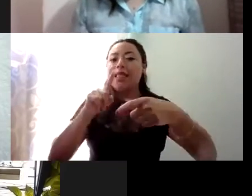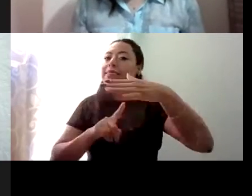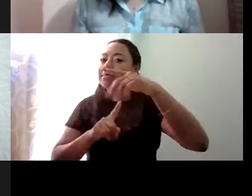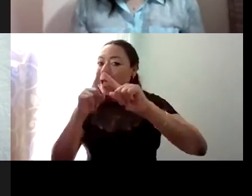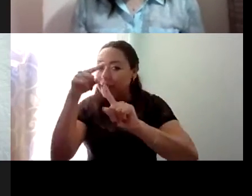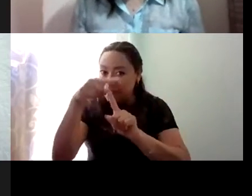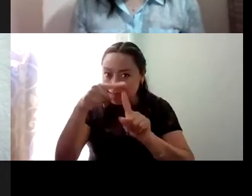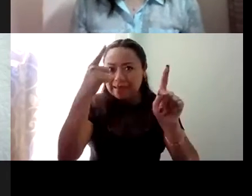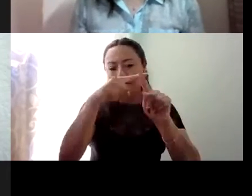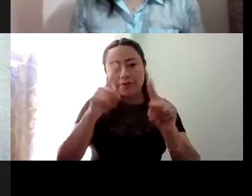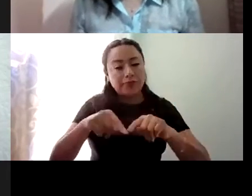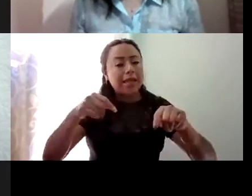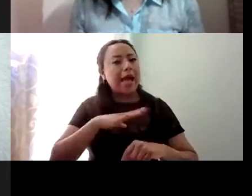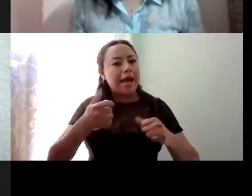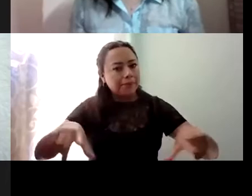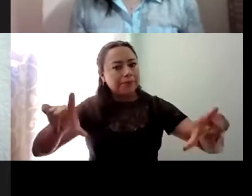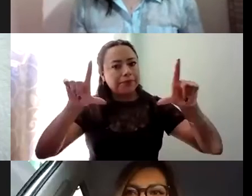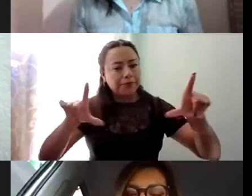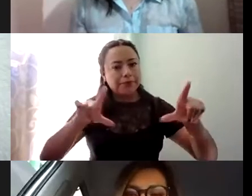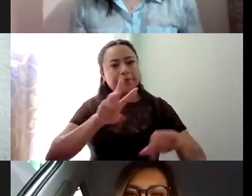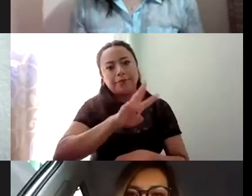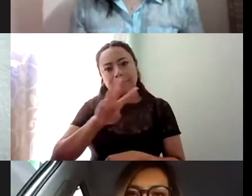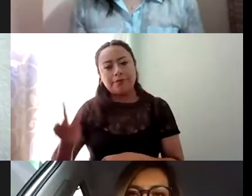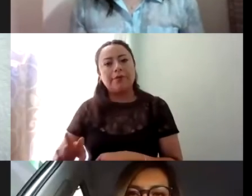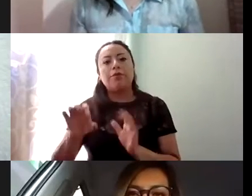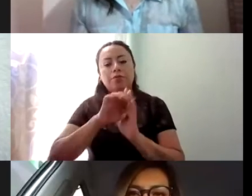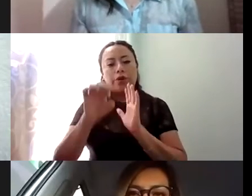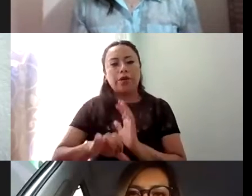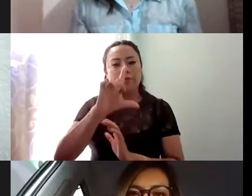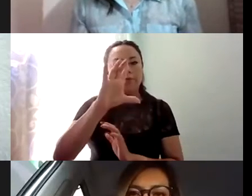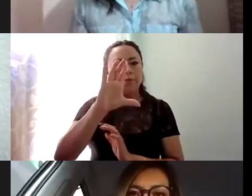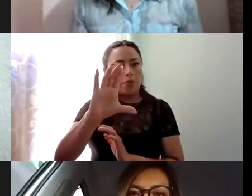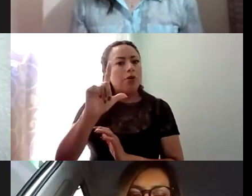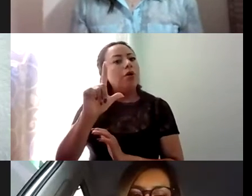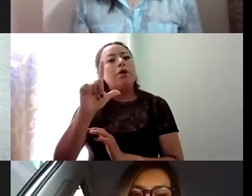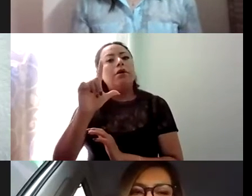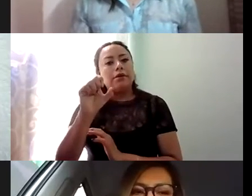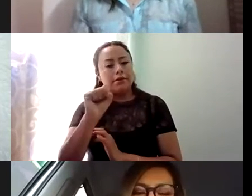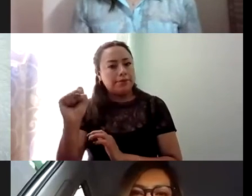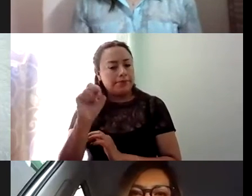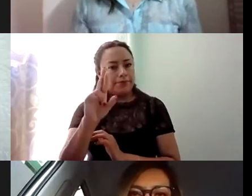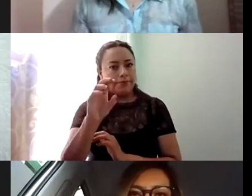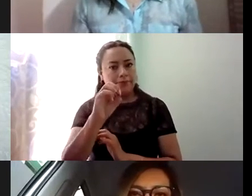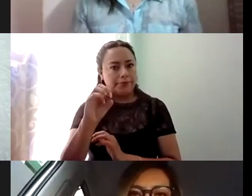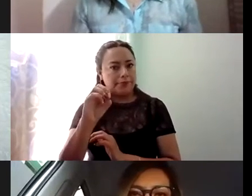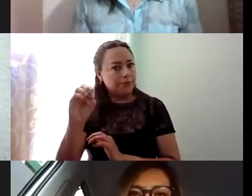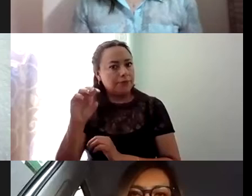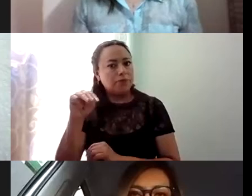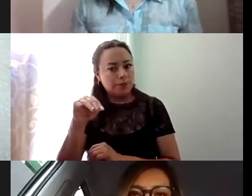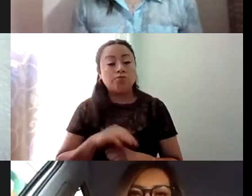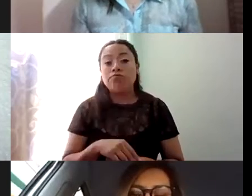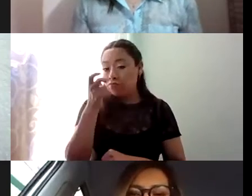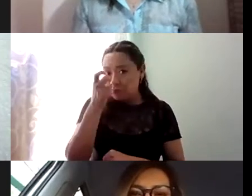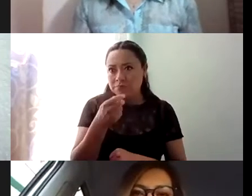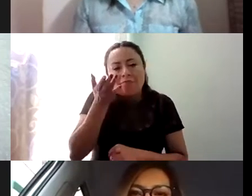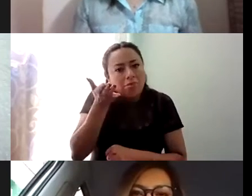Hay plataformas como el Classroom, como el Zoom y otras más que también están constantemente pidiendo datos personales de